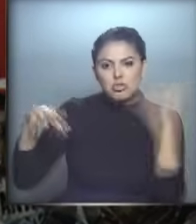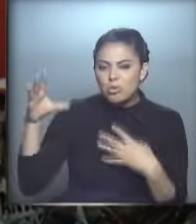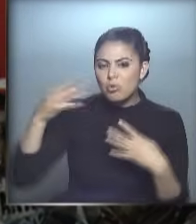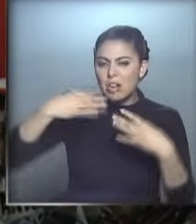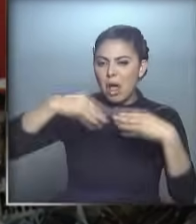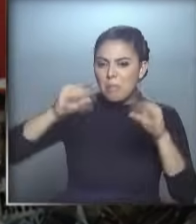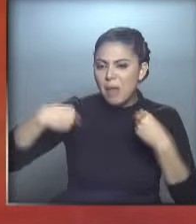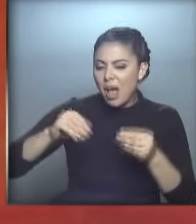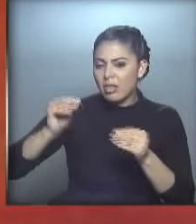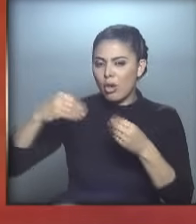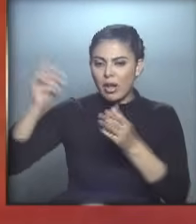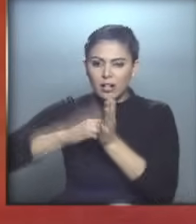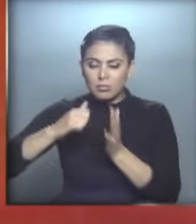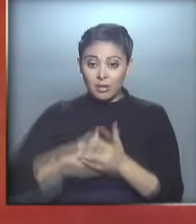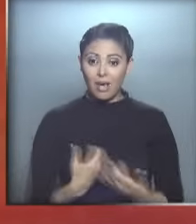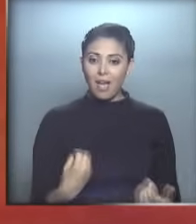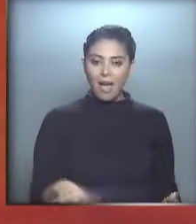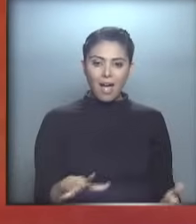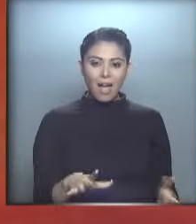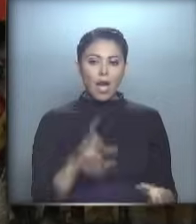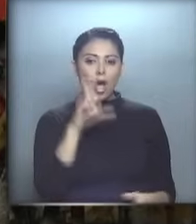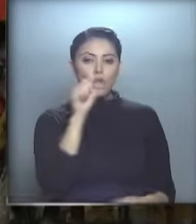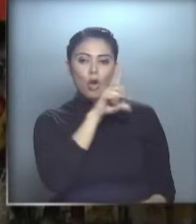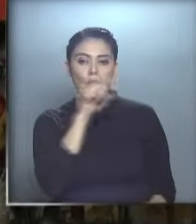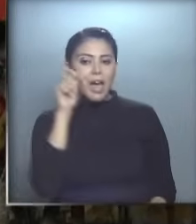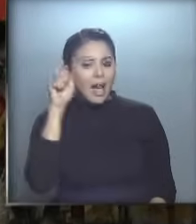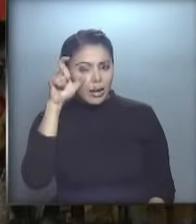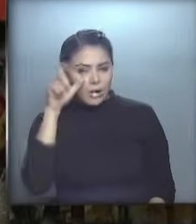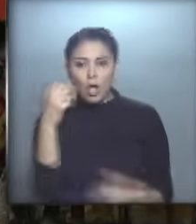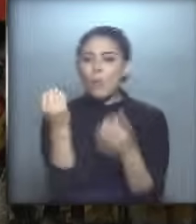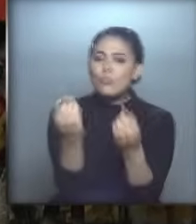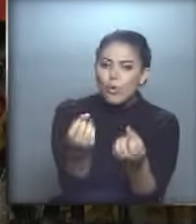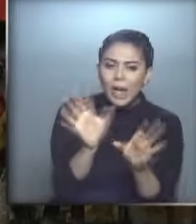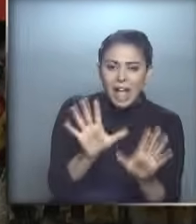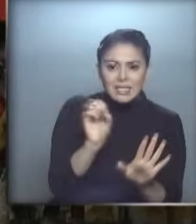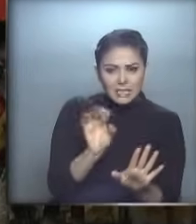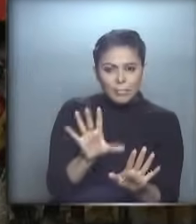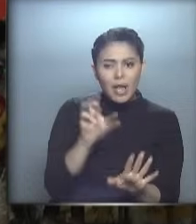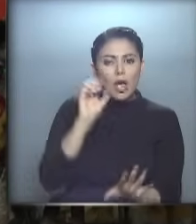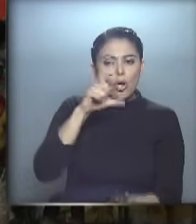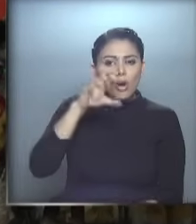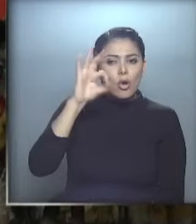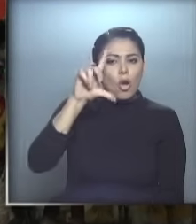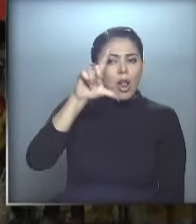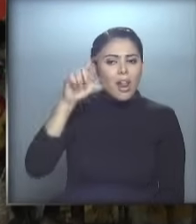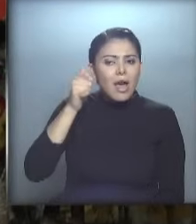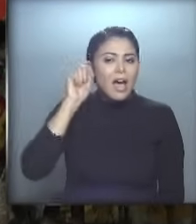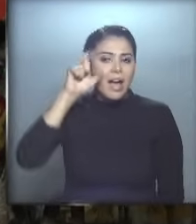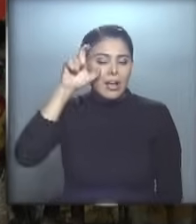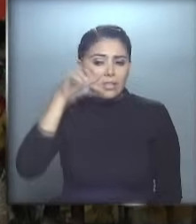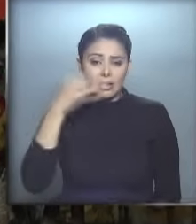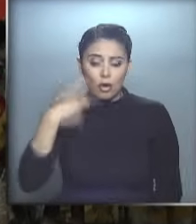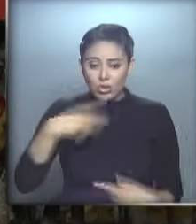plástico, cartones. ¡Ah! ¡Un collage! Muy bien, Samba. Un collage con elementos